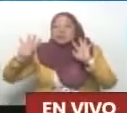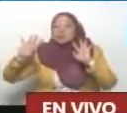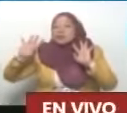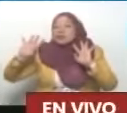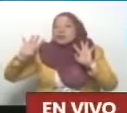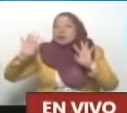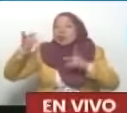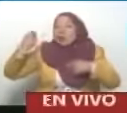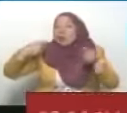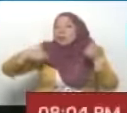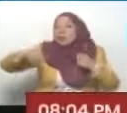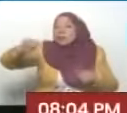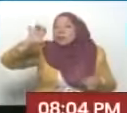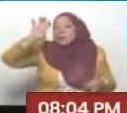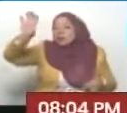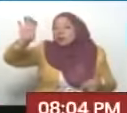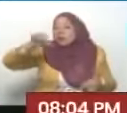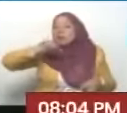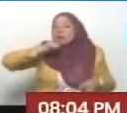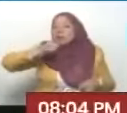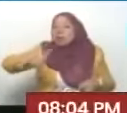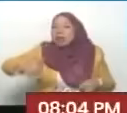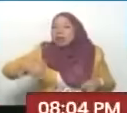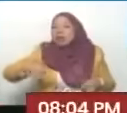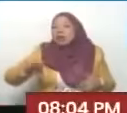vende patria, malnacido.